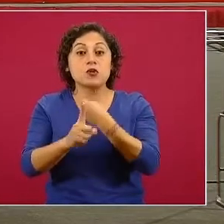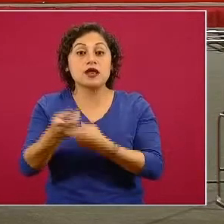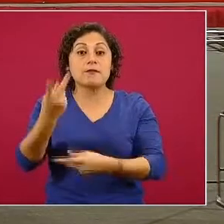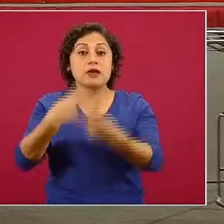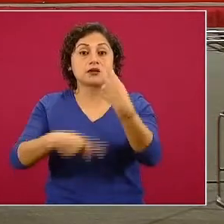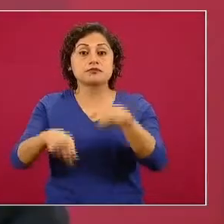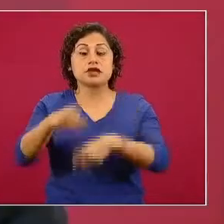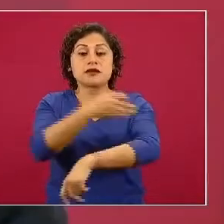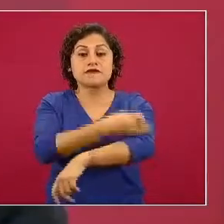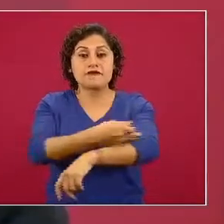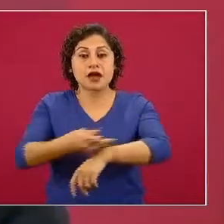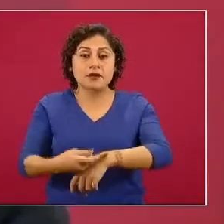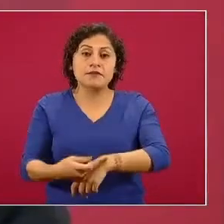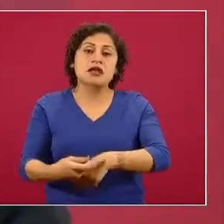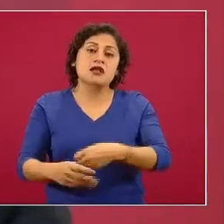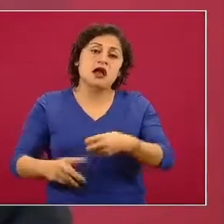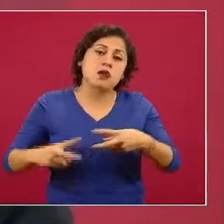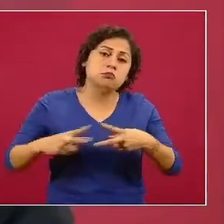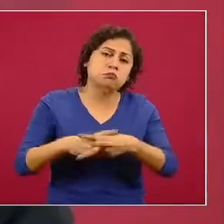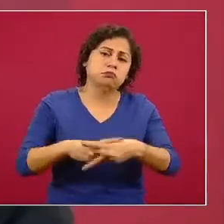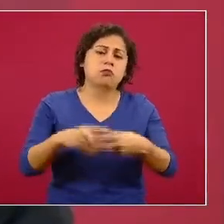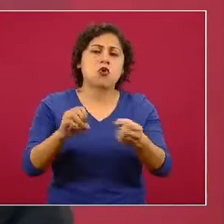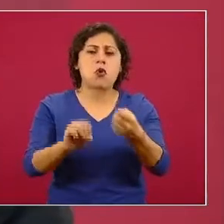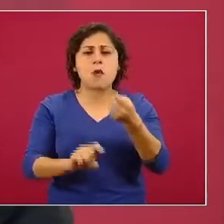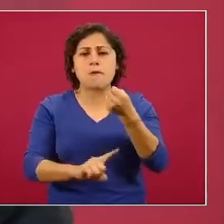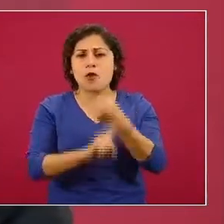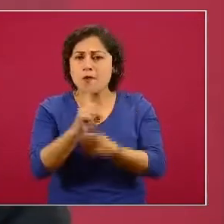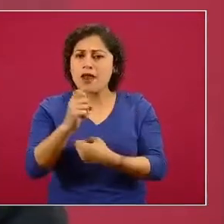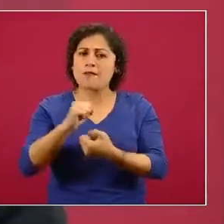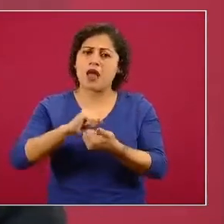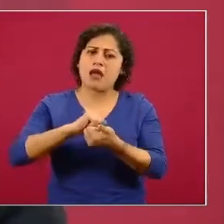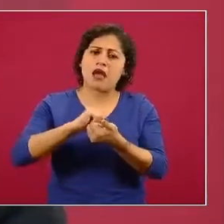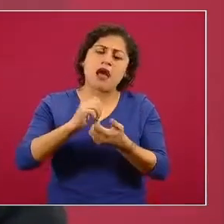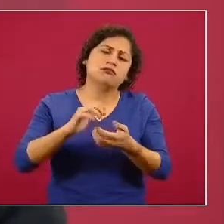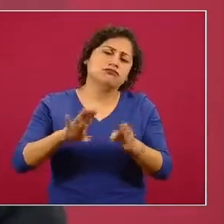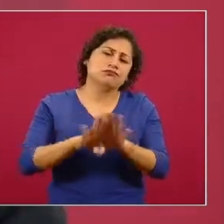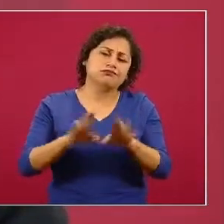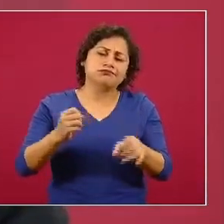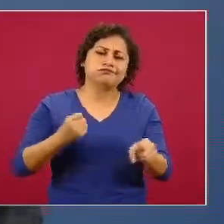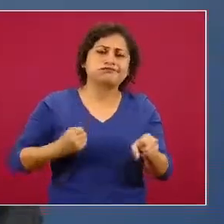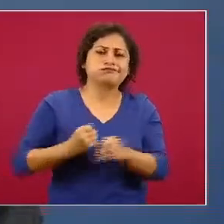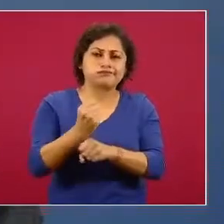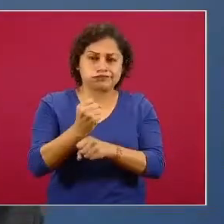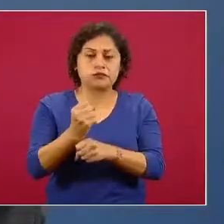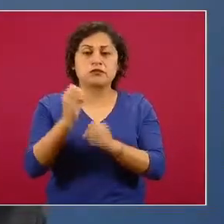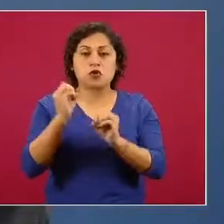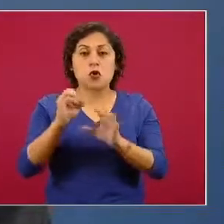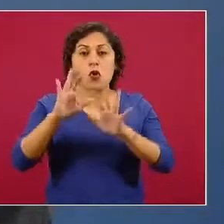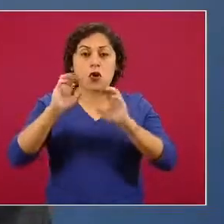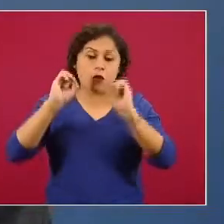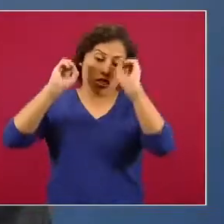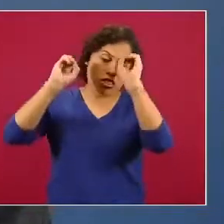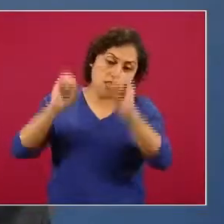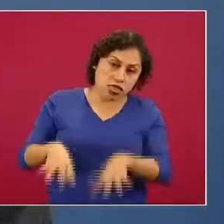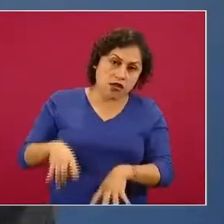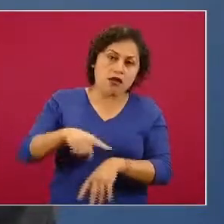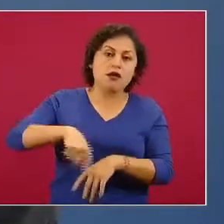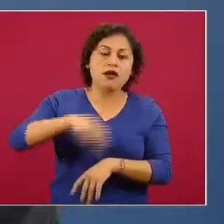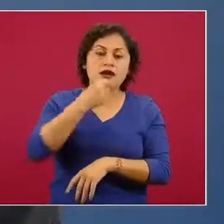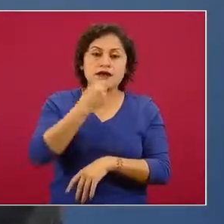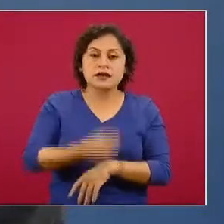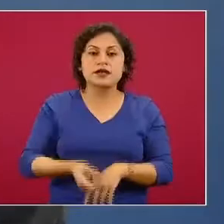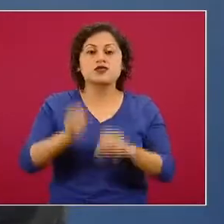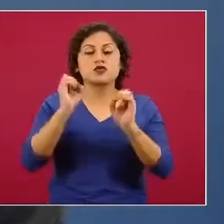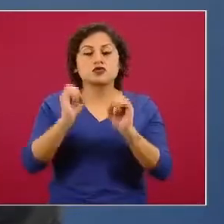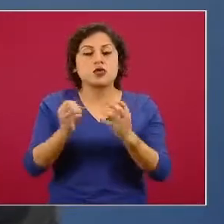de la familia. Está muy relacionado el alcohol con las conductas violentas, con el abandono o el abuso en caso de que haya niños en casa. También